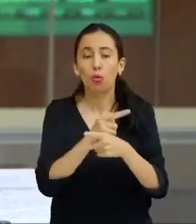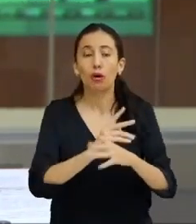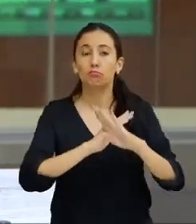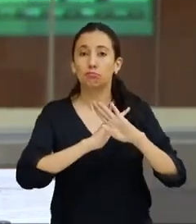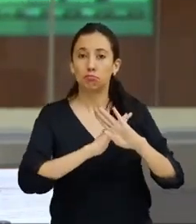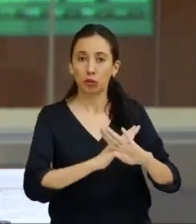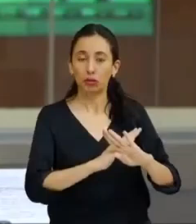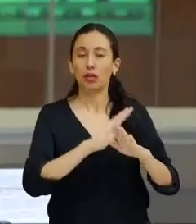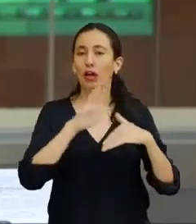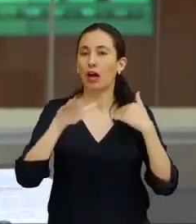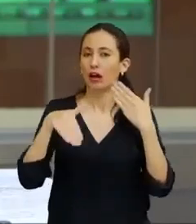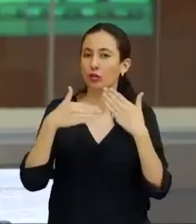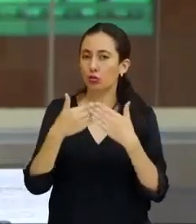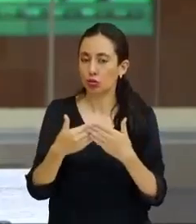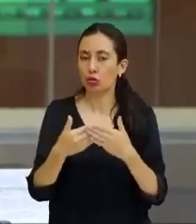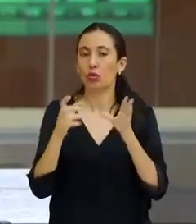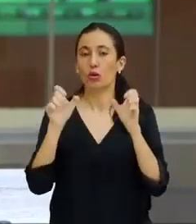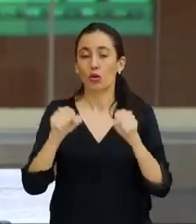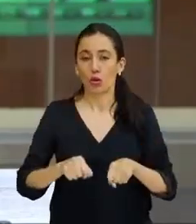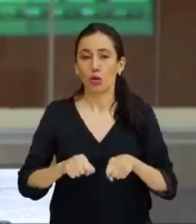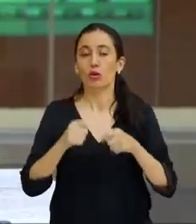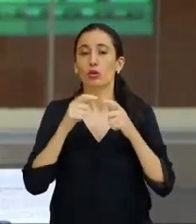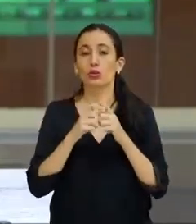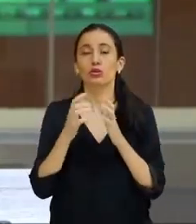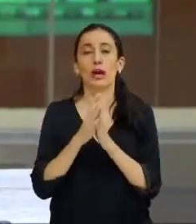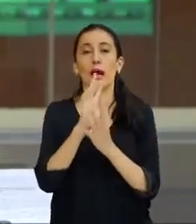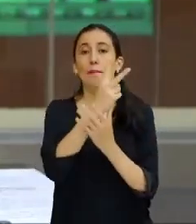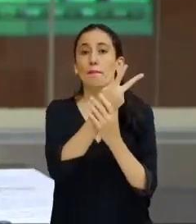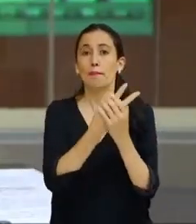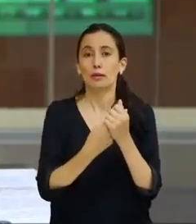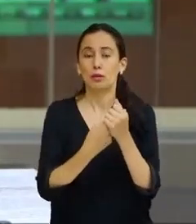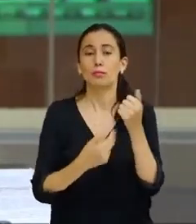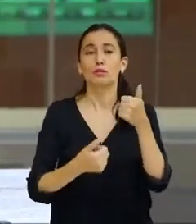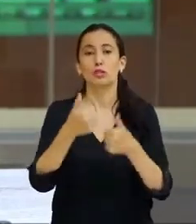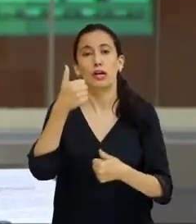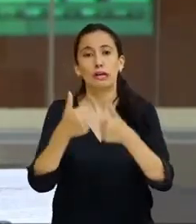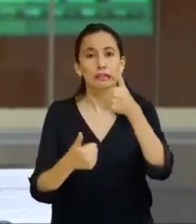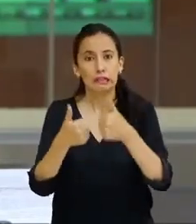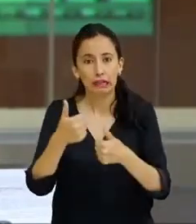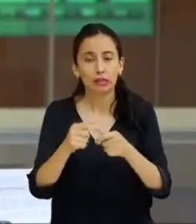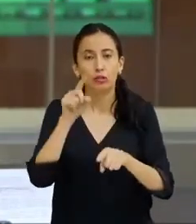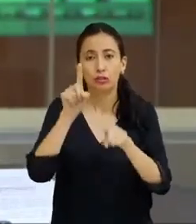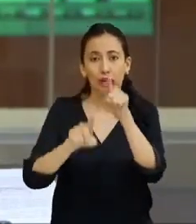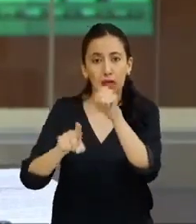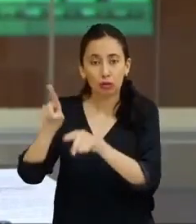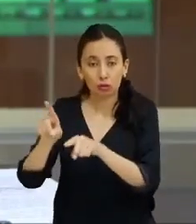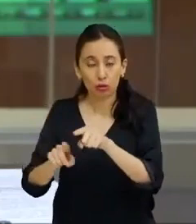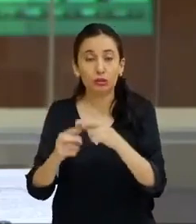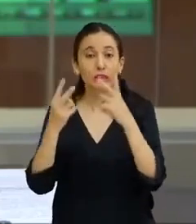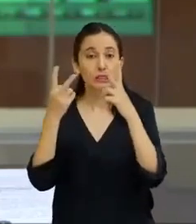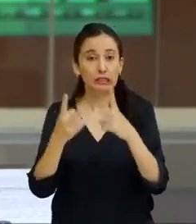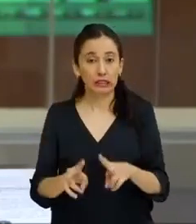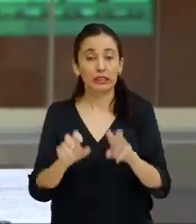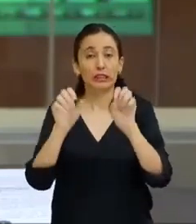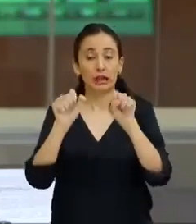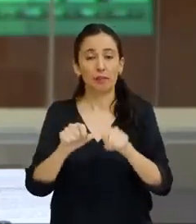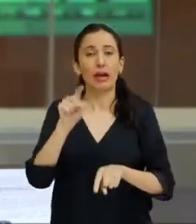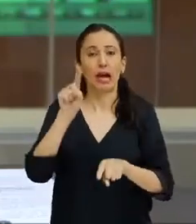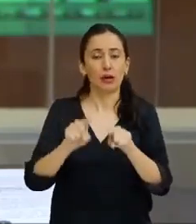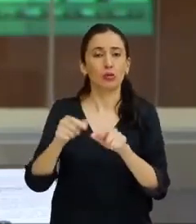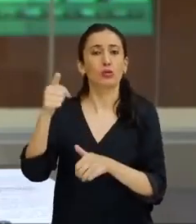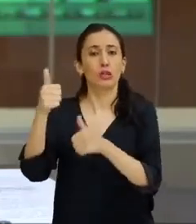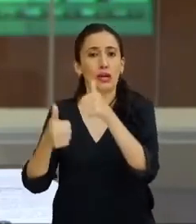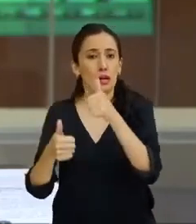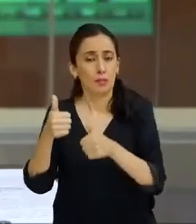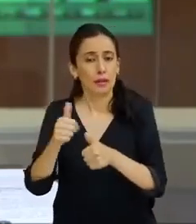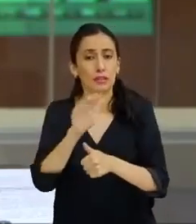ahora también a los binomios presidenciales y en el caso de ser necesario aquellos candidatos